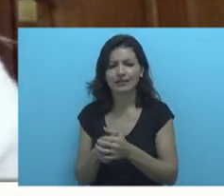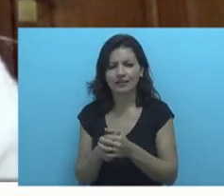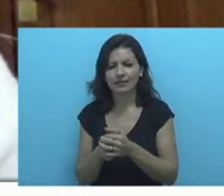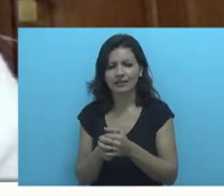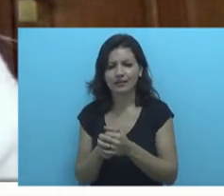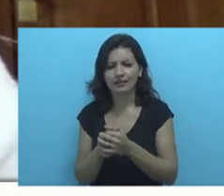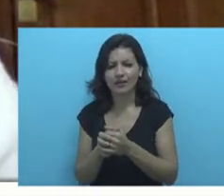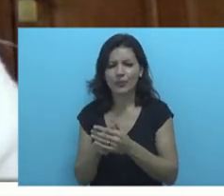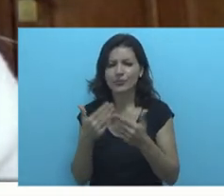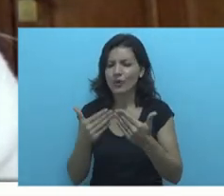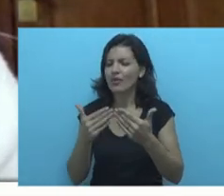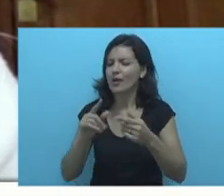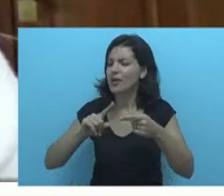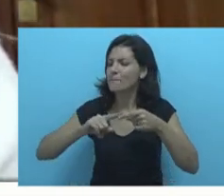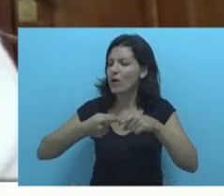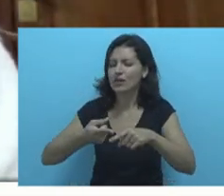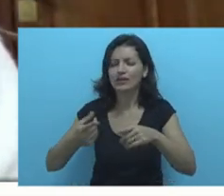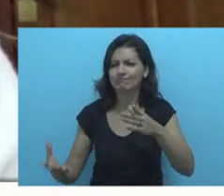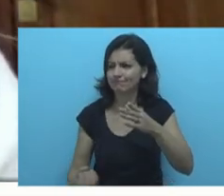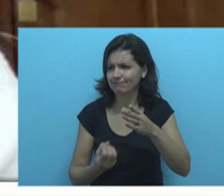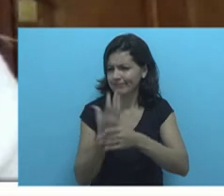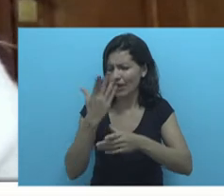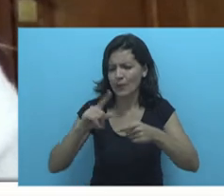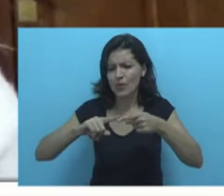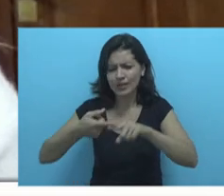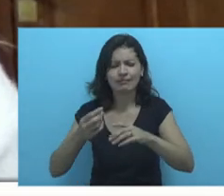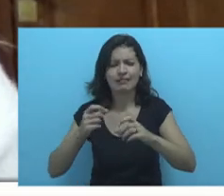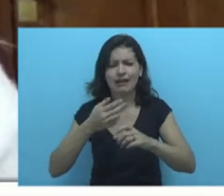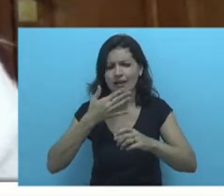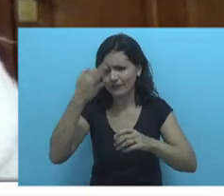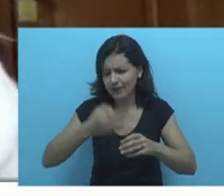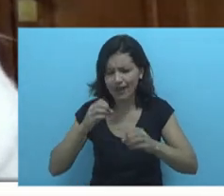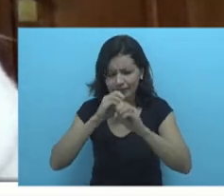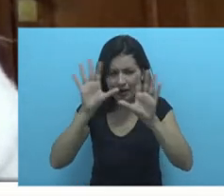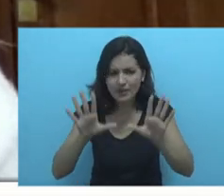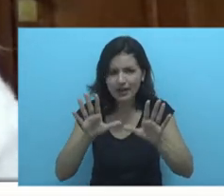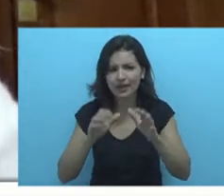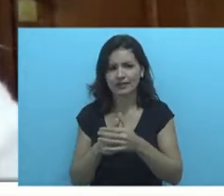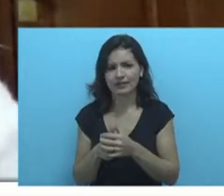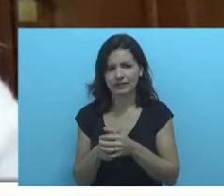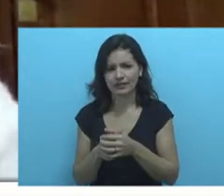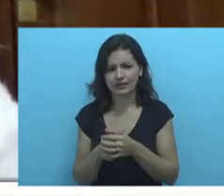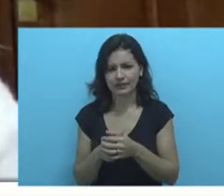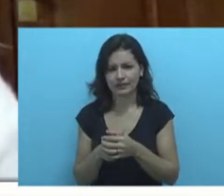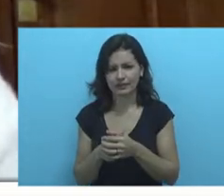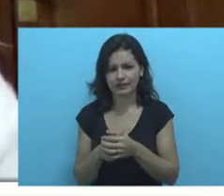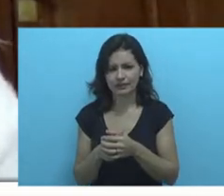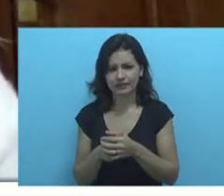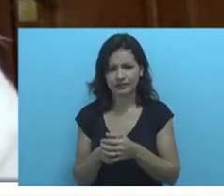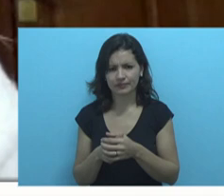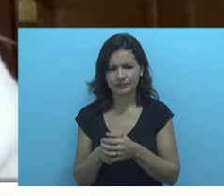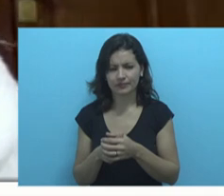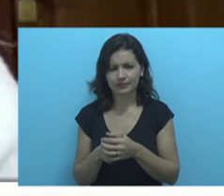de Santa Fe para generar una política honesta, transparente, como la que nosotros llevábamos adelante en la provincia de Santa